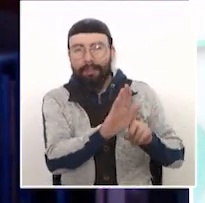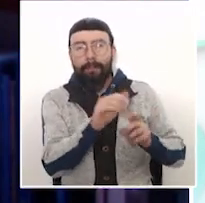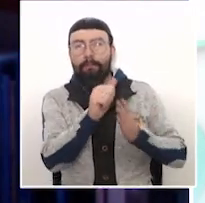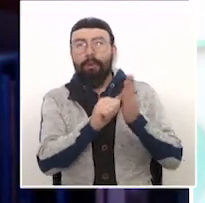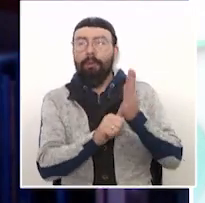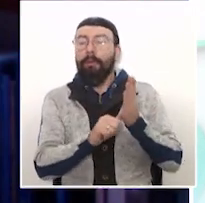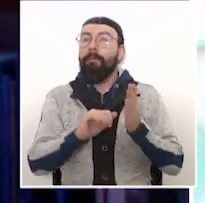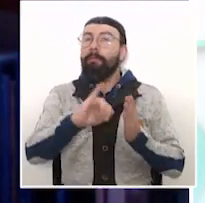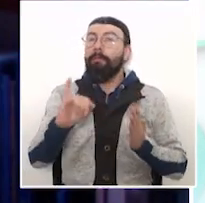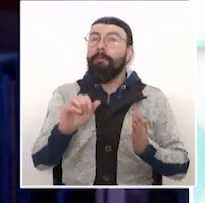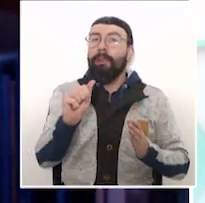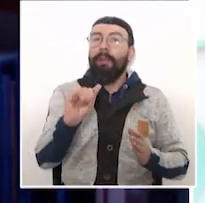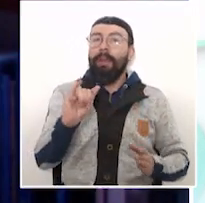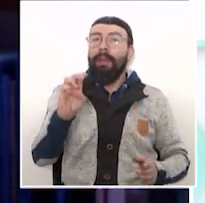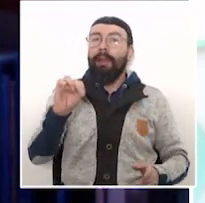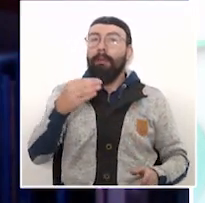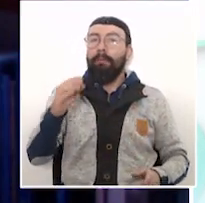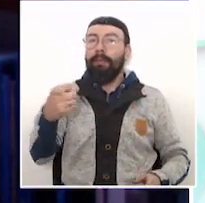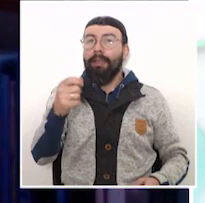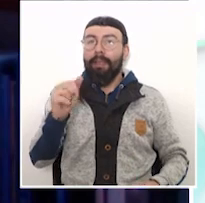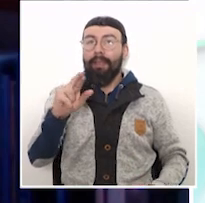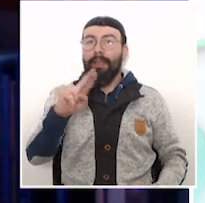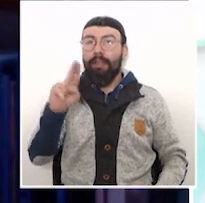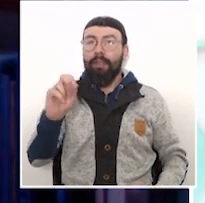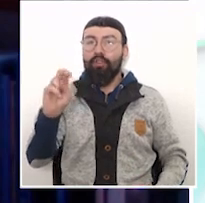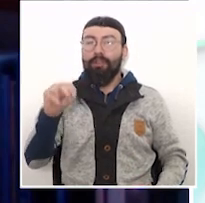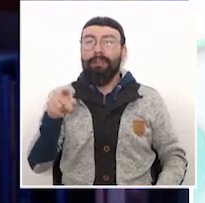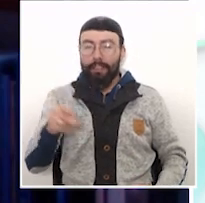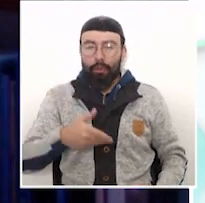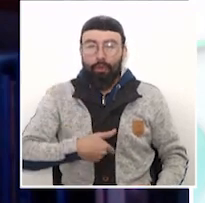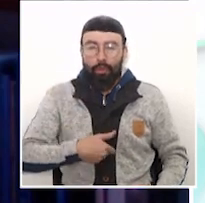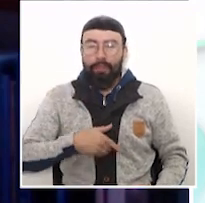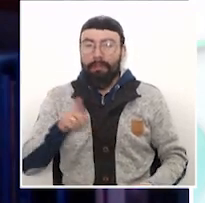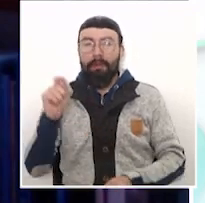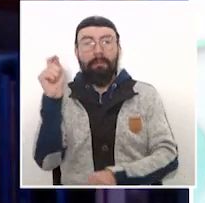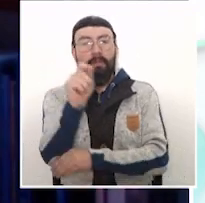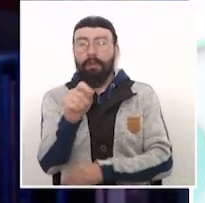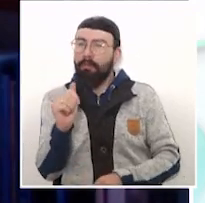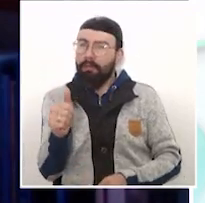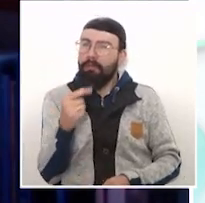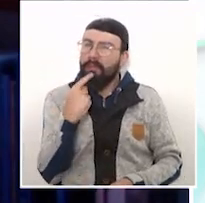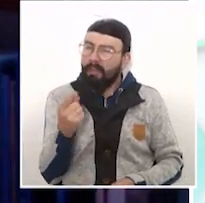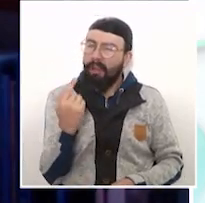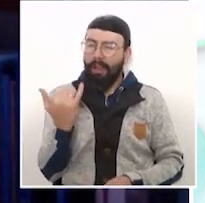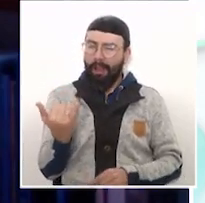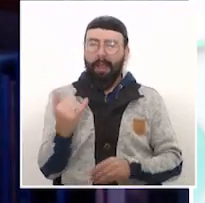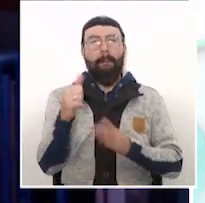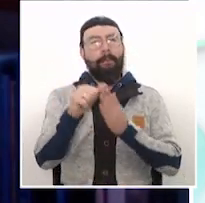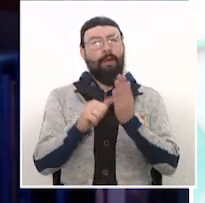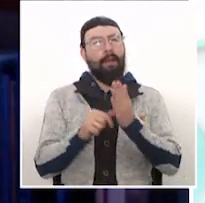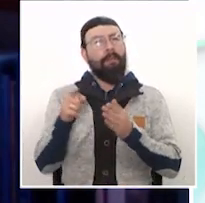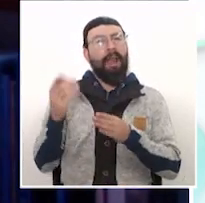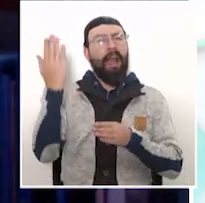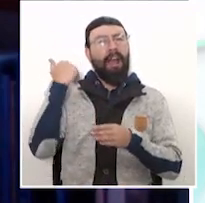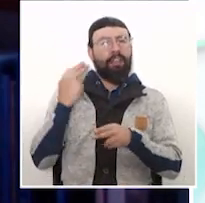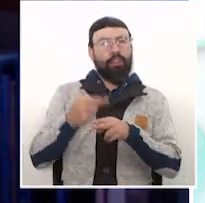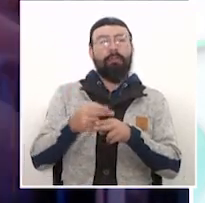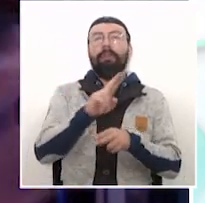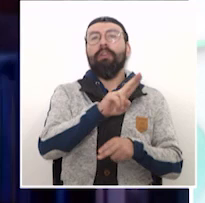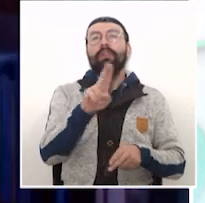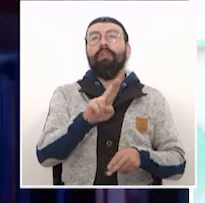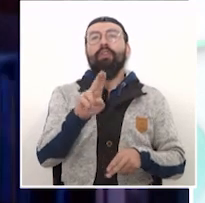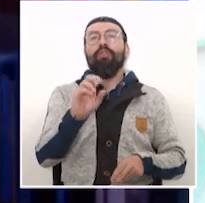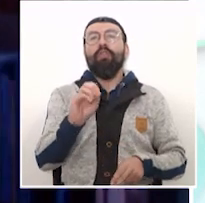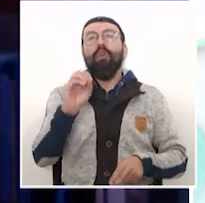Garzón, tan inteligente, tan humorista y tan crítico, le dio a su programa Sociedad, porque a veces andamos con una sociedad